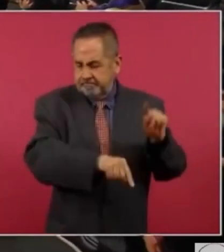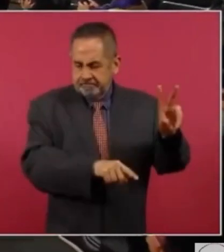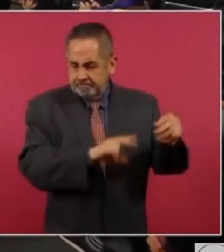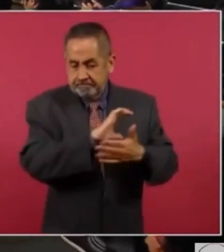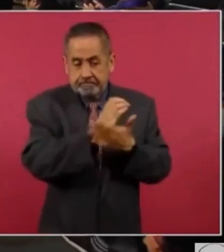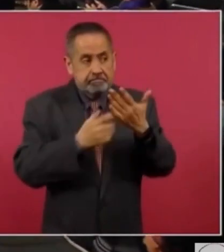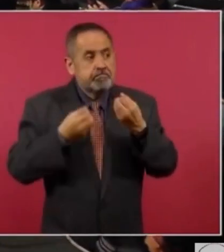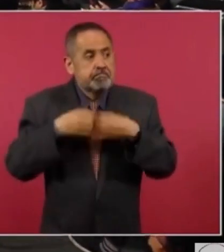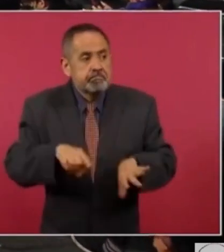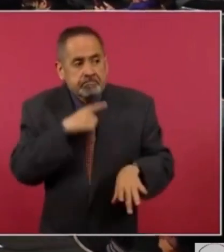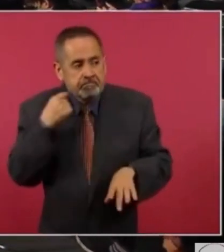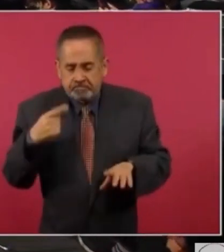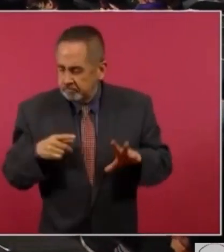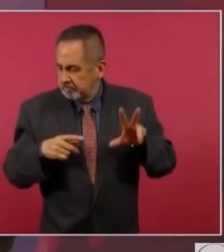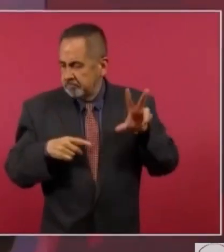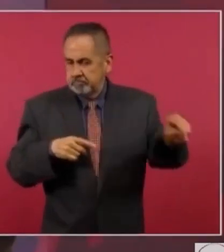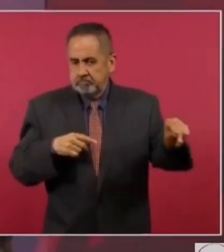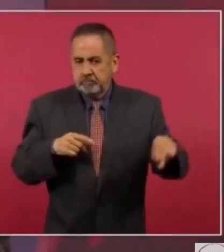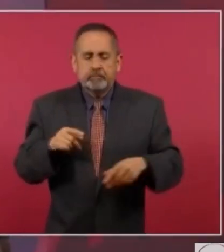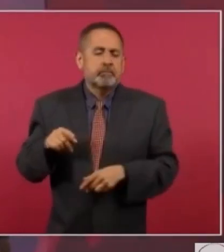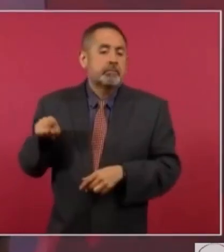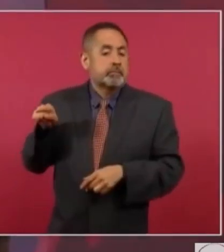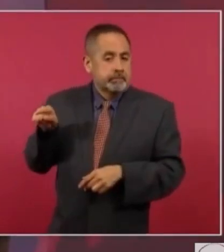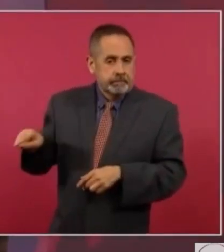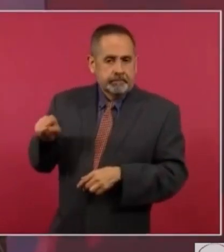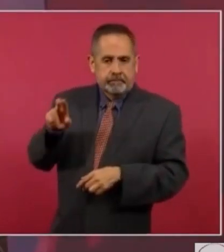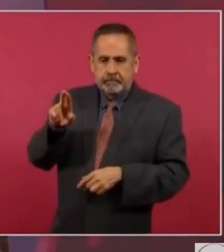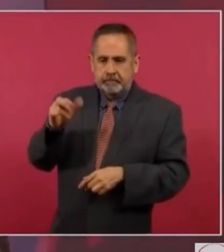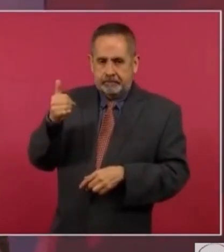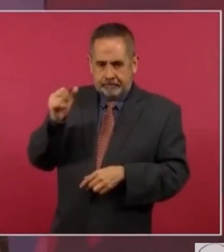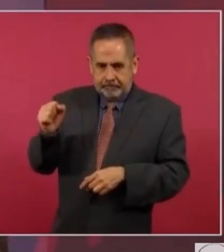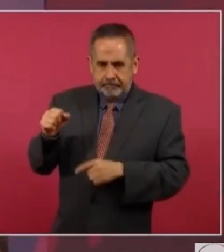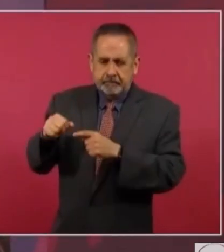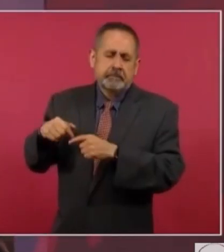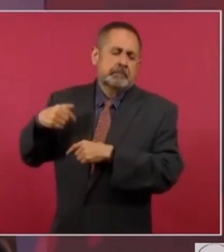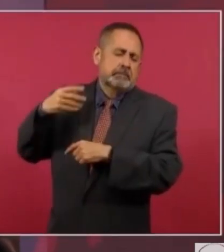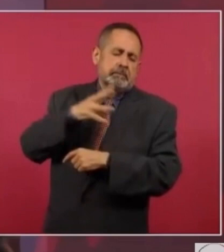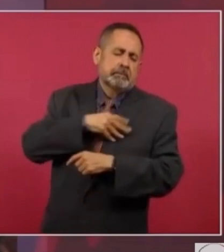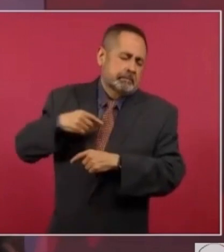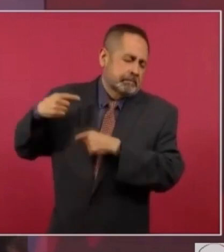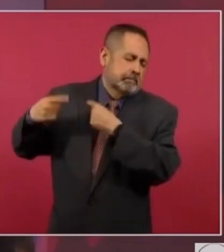tiempo y el hijo llega director de Pemex con Felipe Calderón